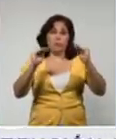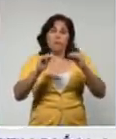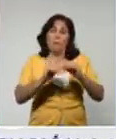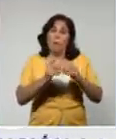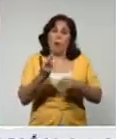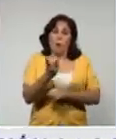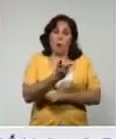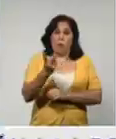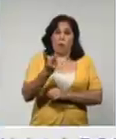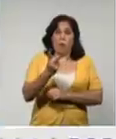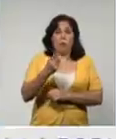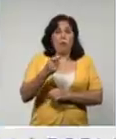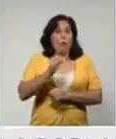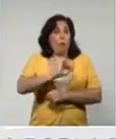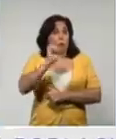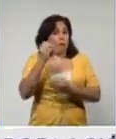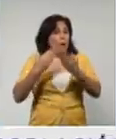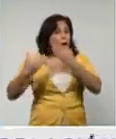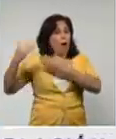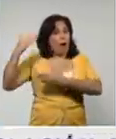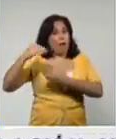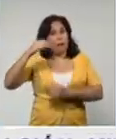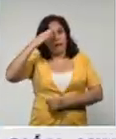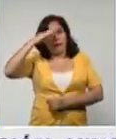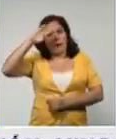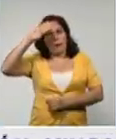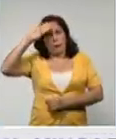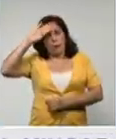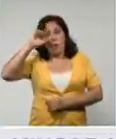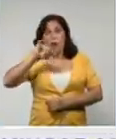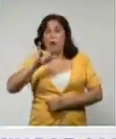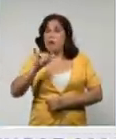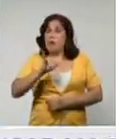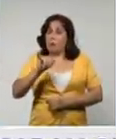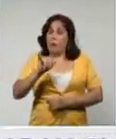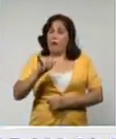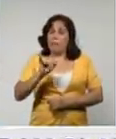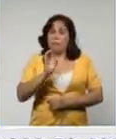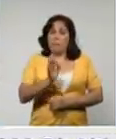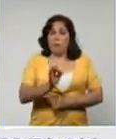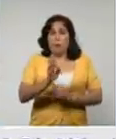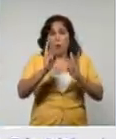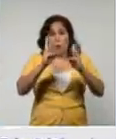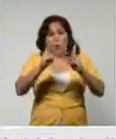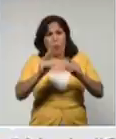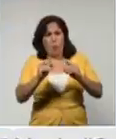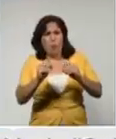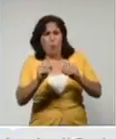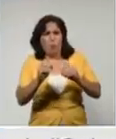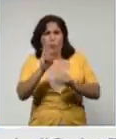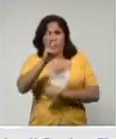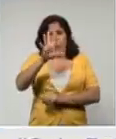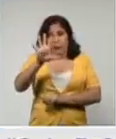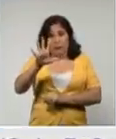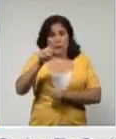habíamos logrado en nuestro país y que están un poco en correspondencia con el número de casos que hemos tenido en